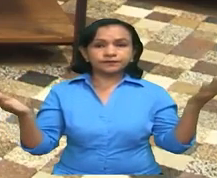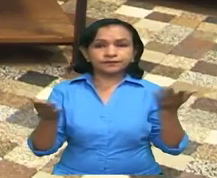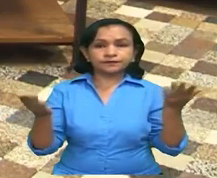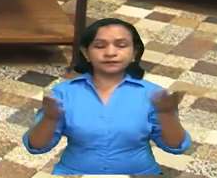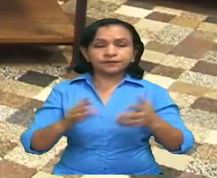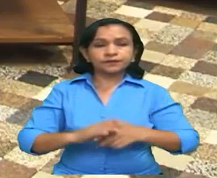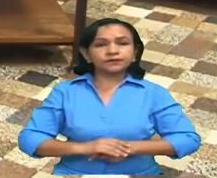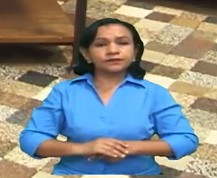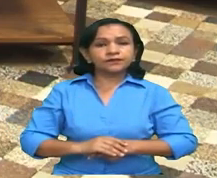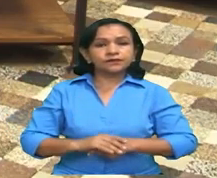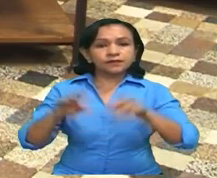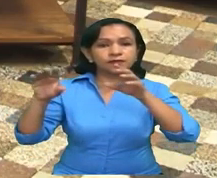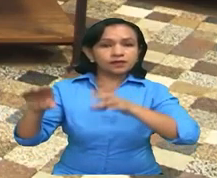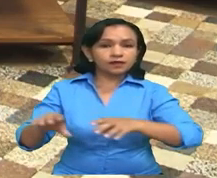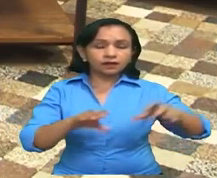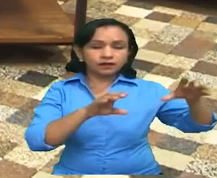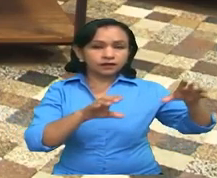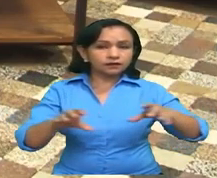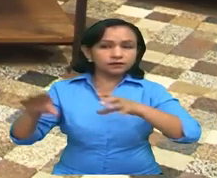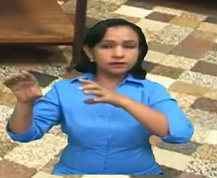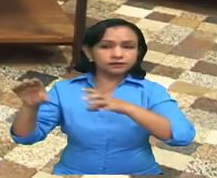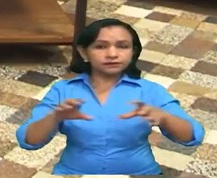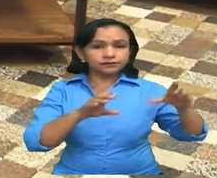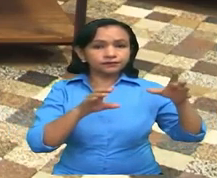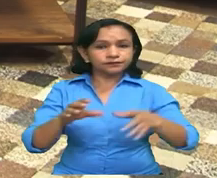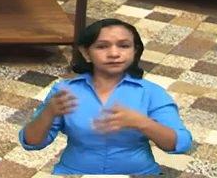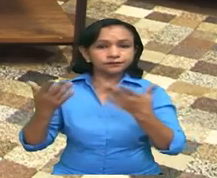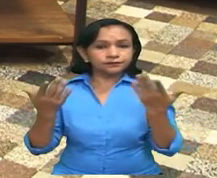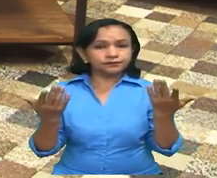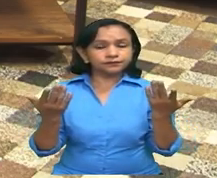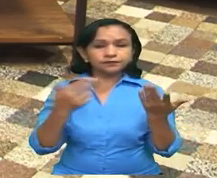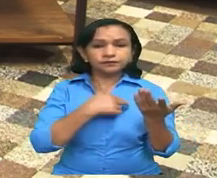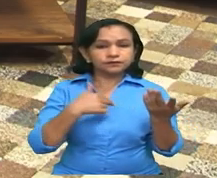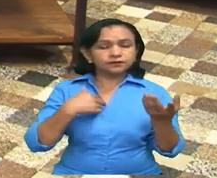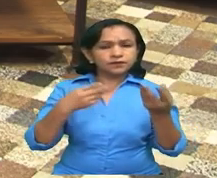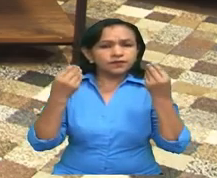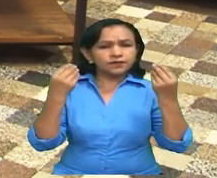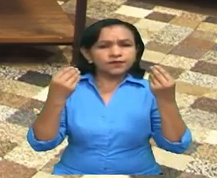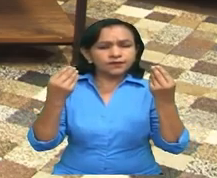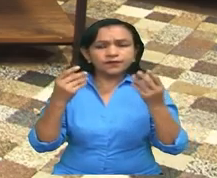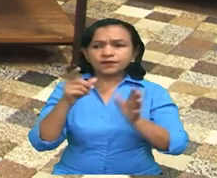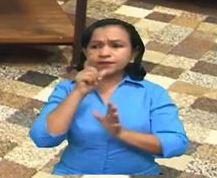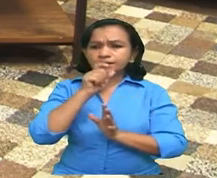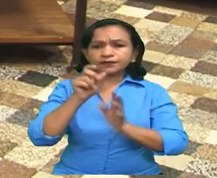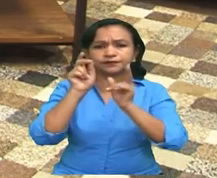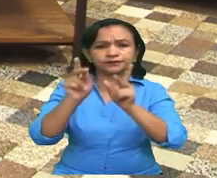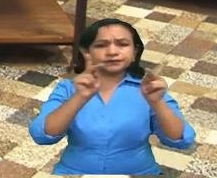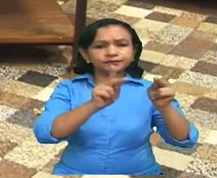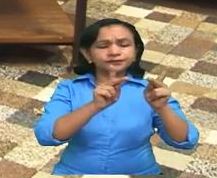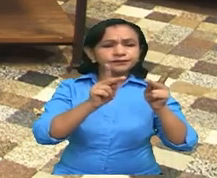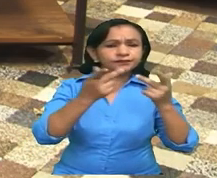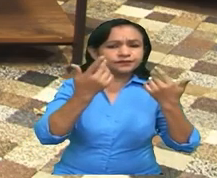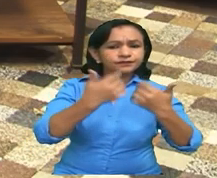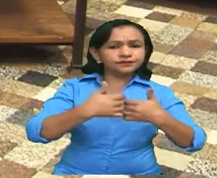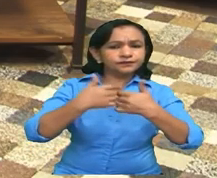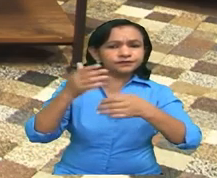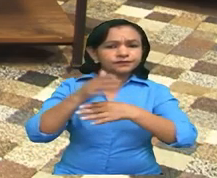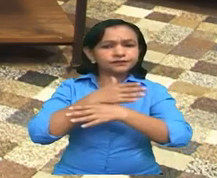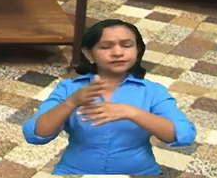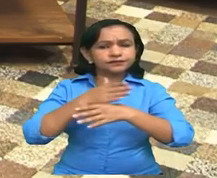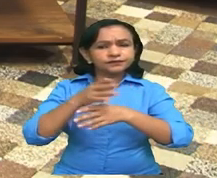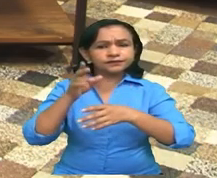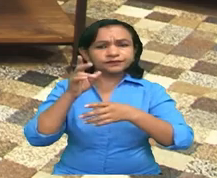países para, aparte de conocer nuestro país, hablar directamente con empresarios, con prestadores